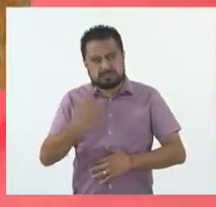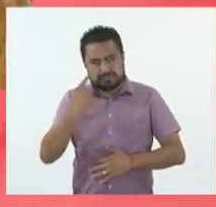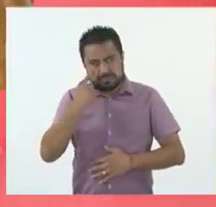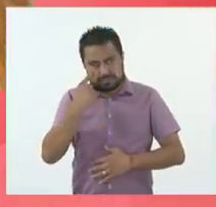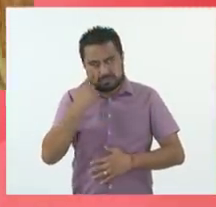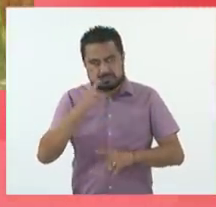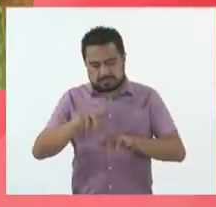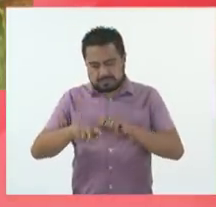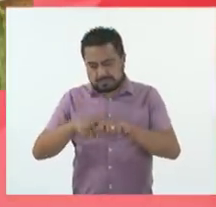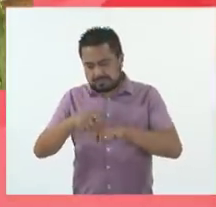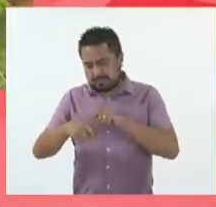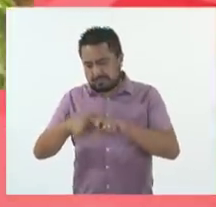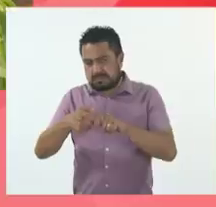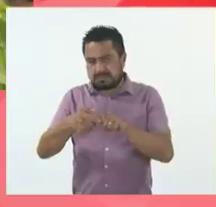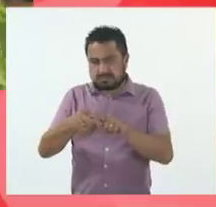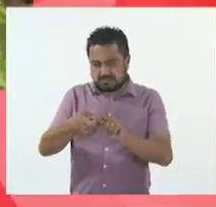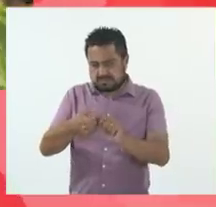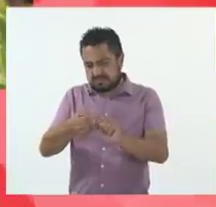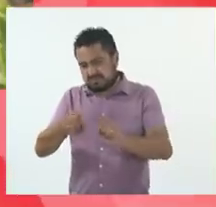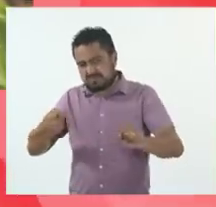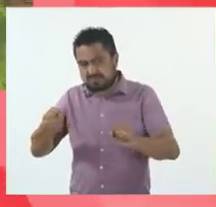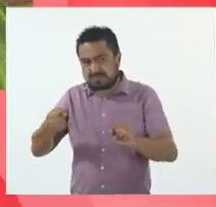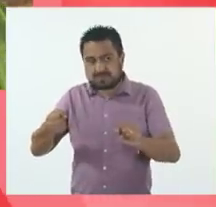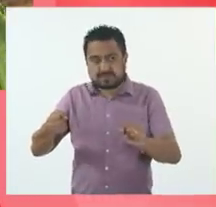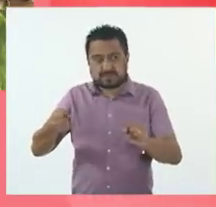Vamos a amarrarle.